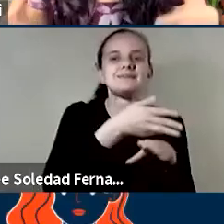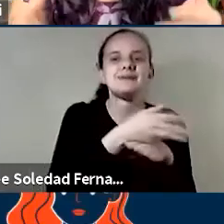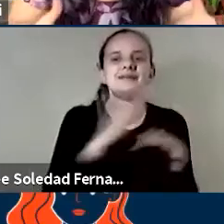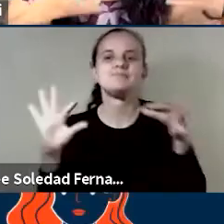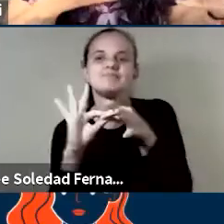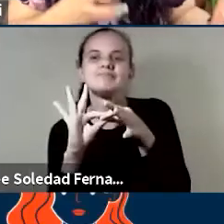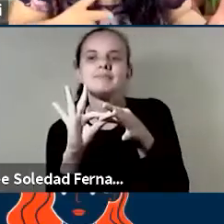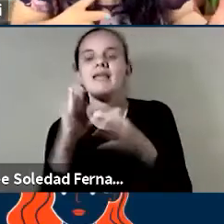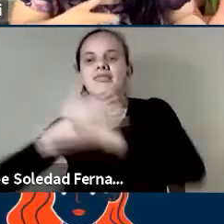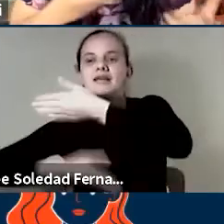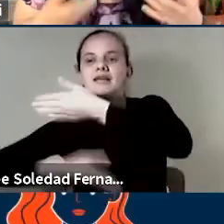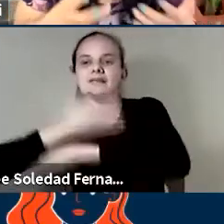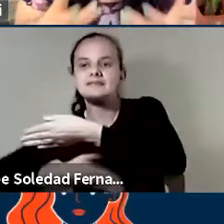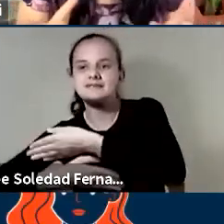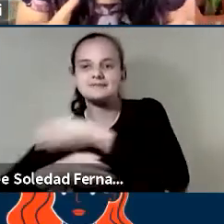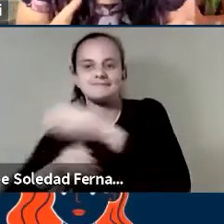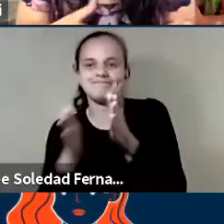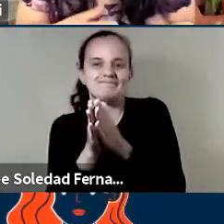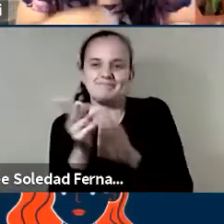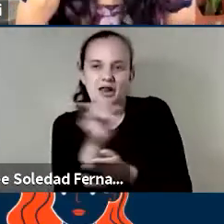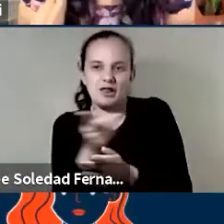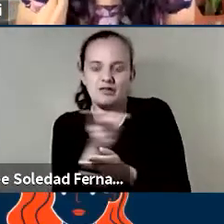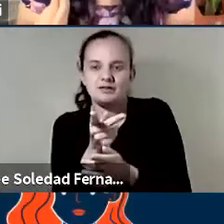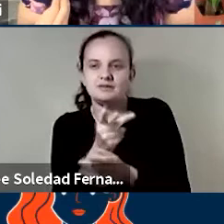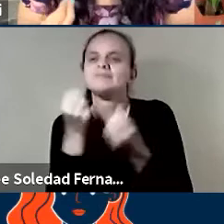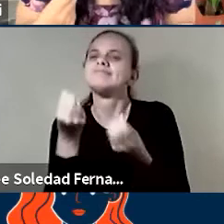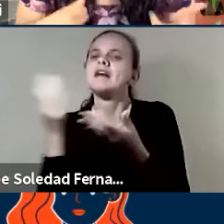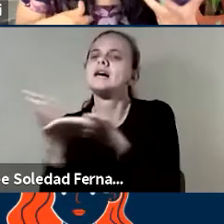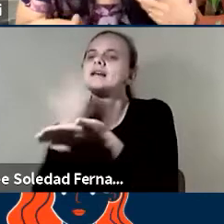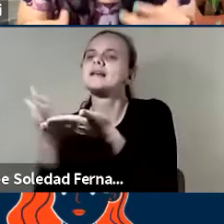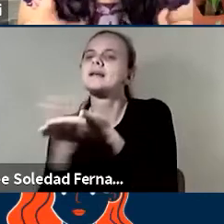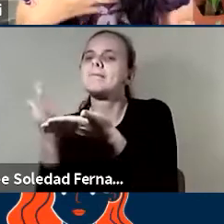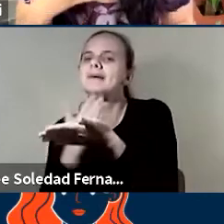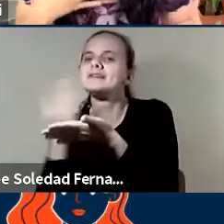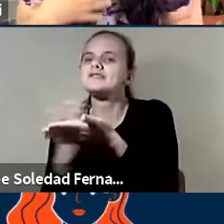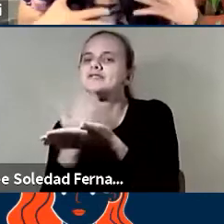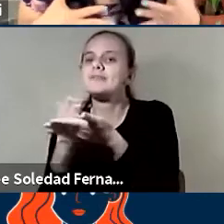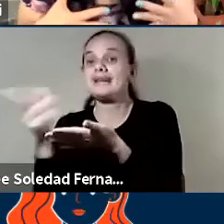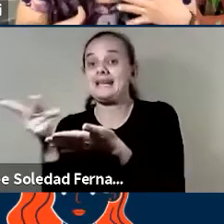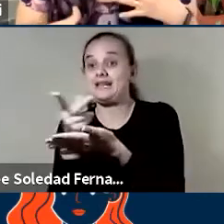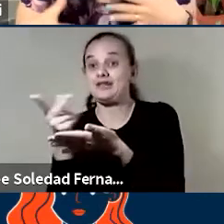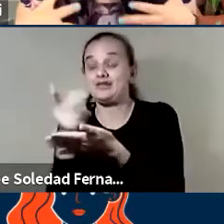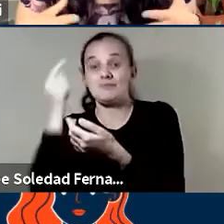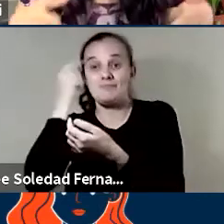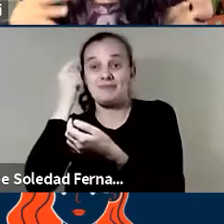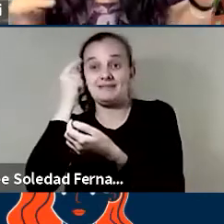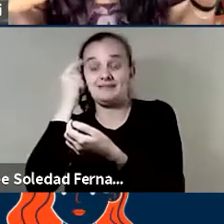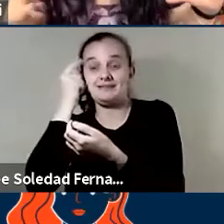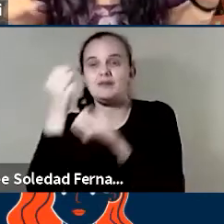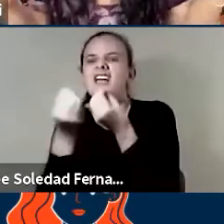Siempre que hablamos de accesibilidad, lo primero que pensamos es discapacidad. Entonces, primero vamos a hacer un repaso